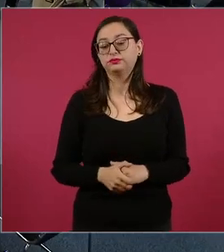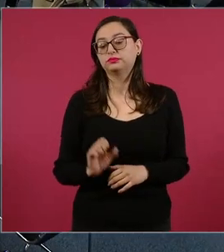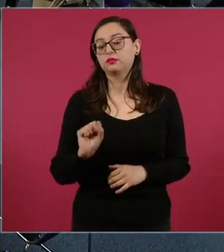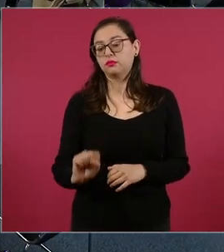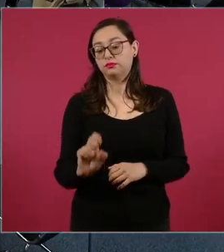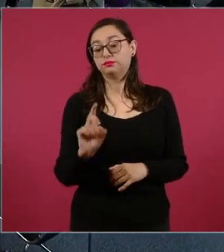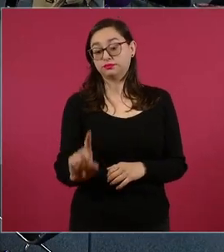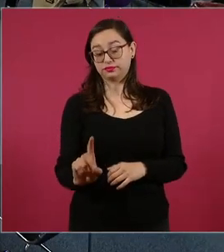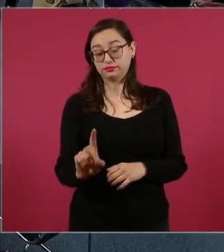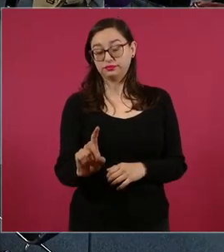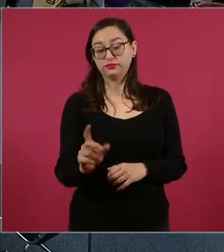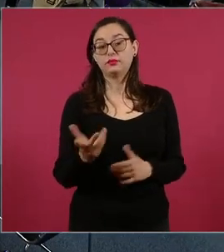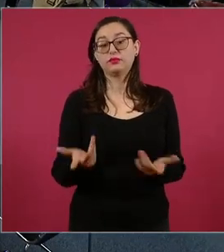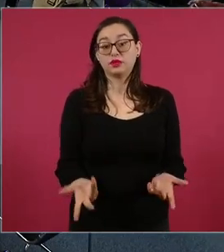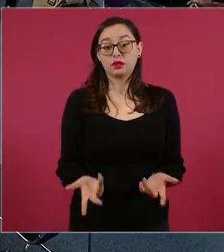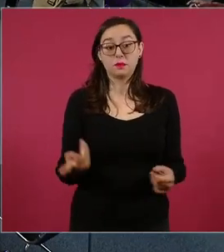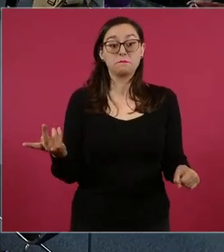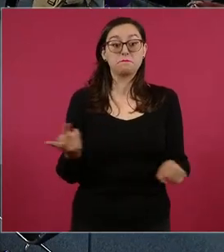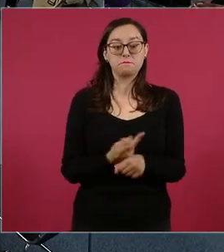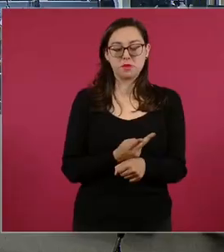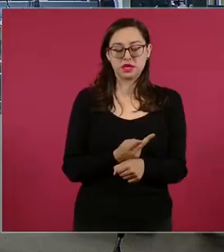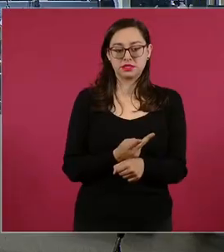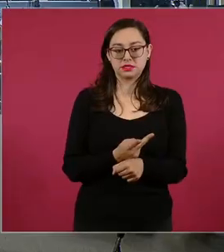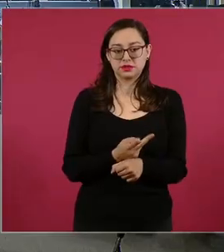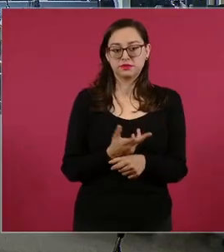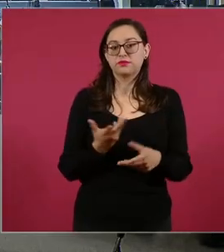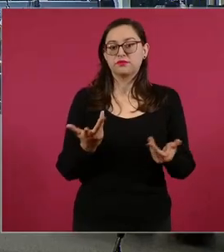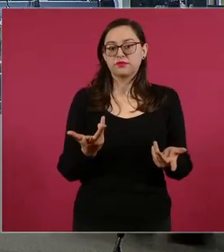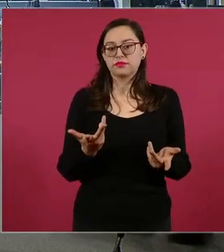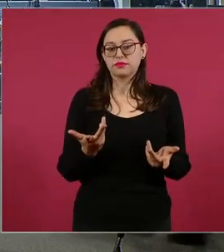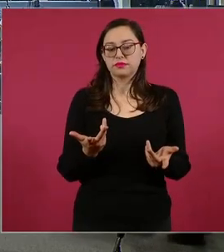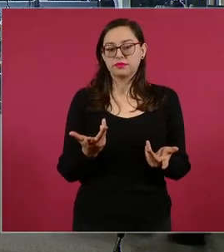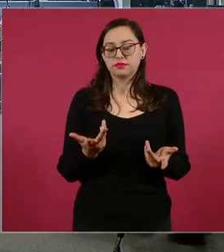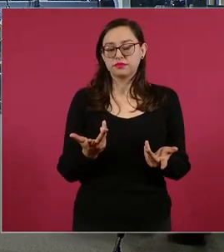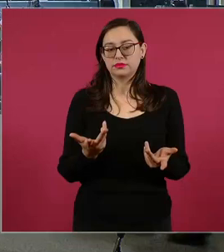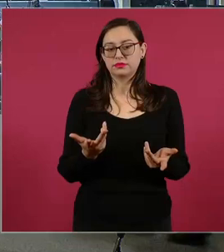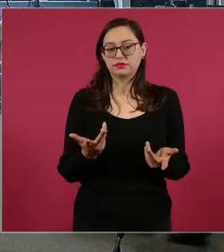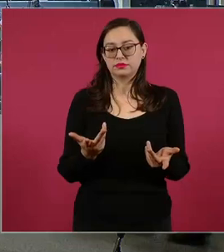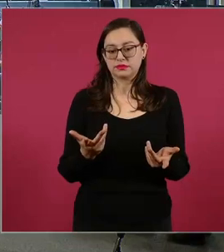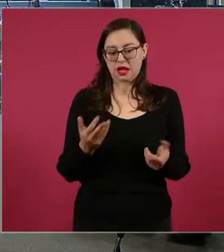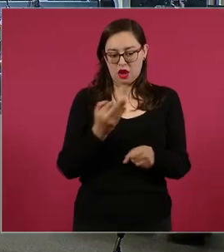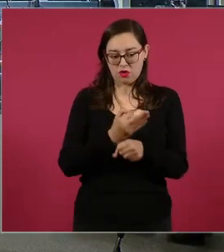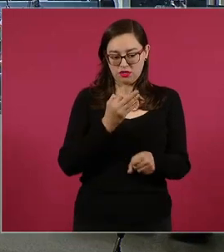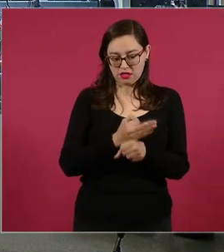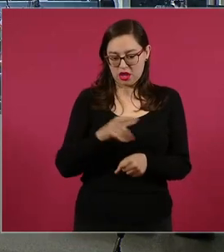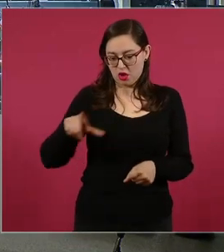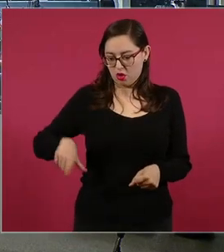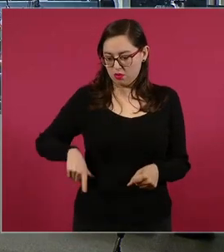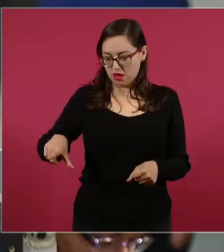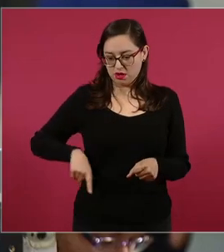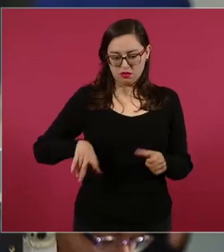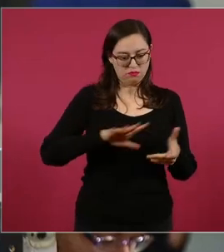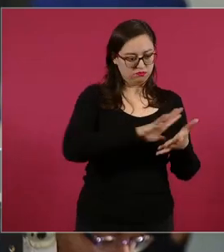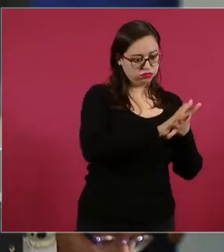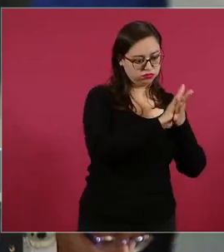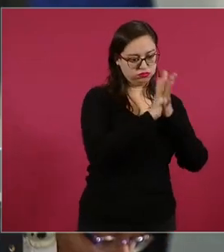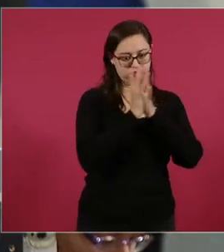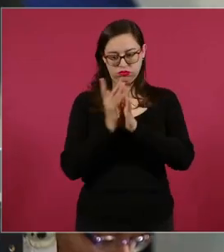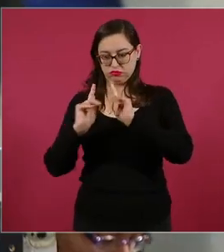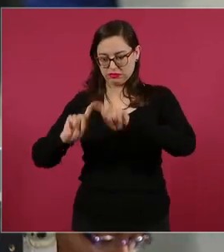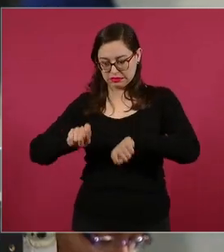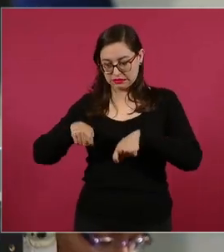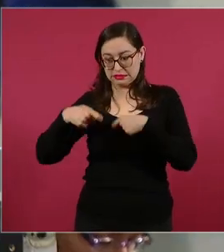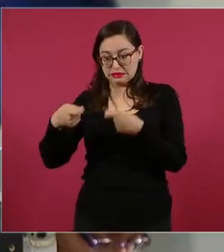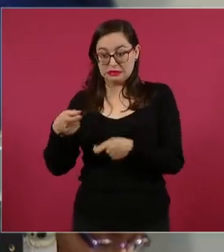presidenta electa manifestó que se siente conmovida por el acompañamiento que le está dando en esta transición de gobierno, sobre todo conocer las